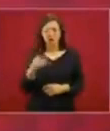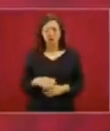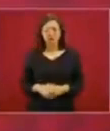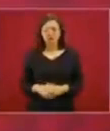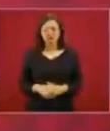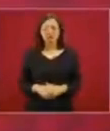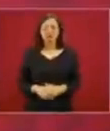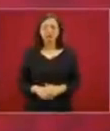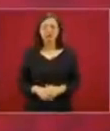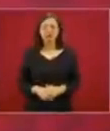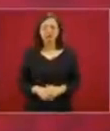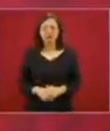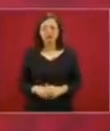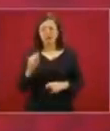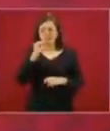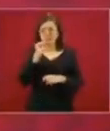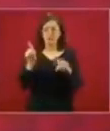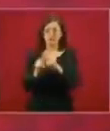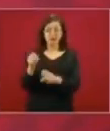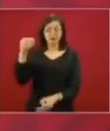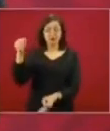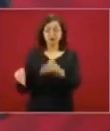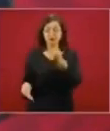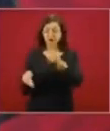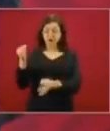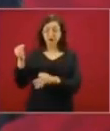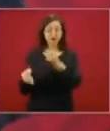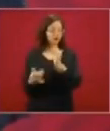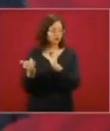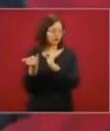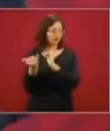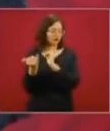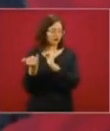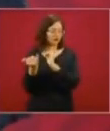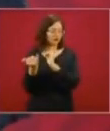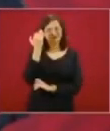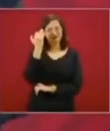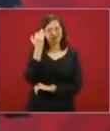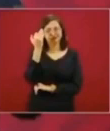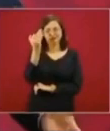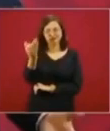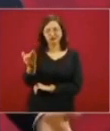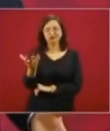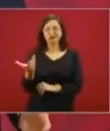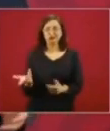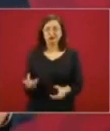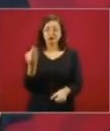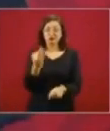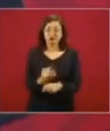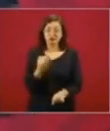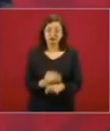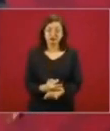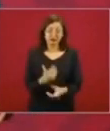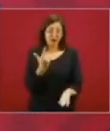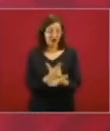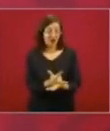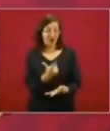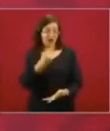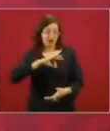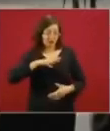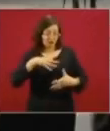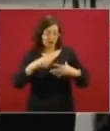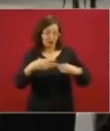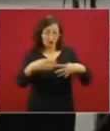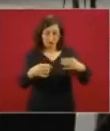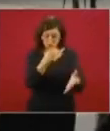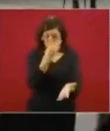se analiza en Parlamento Abierto por parte de la Cámara de Diputados. La diputada Laura Angélica Rojas, a través de su cuenta de Twitter, dijo